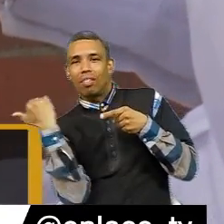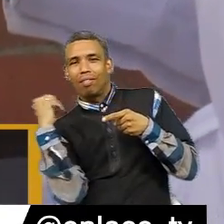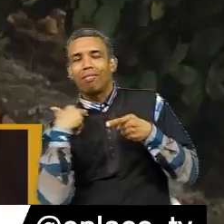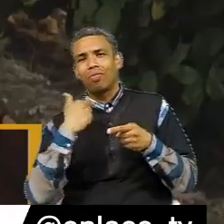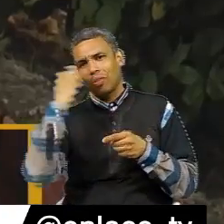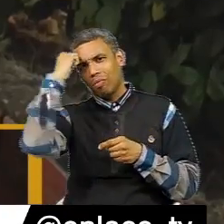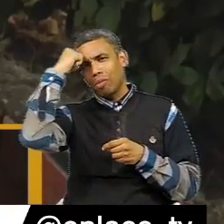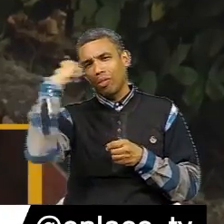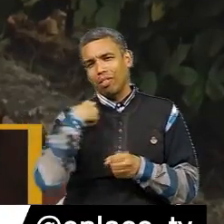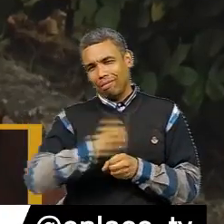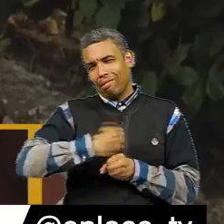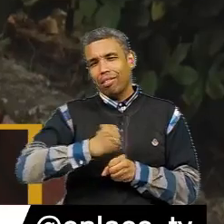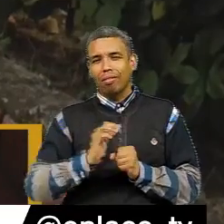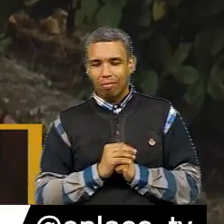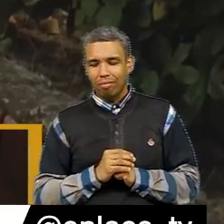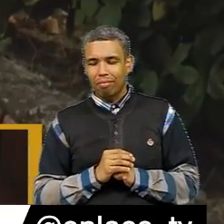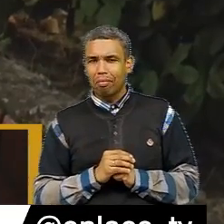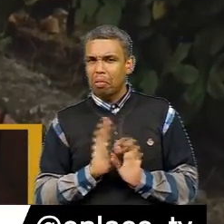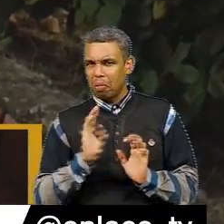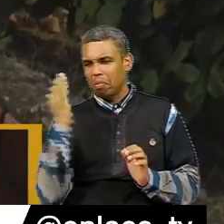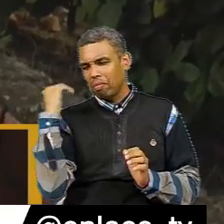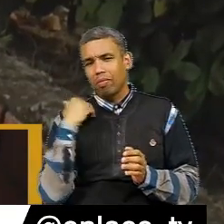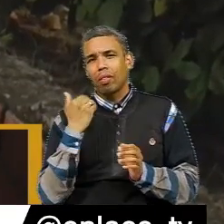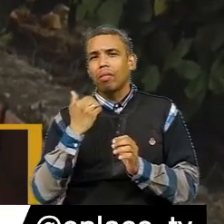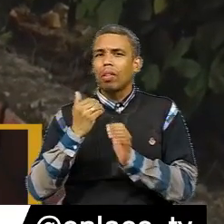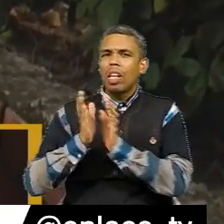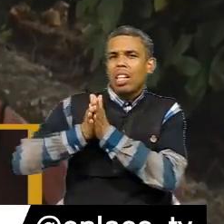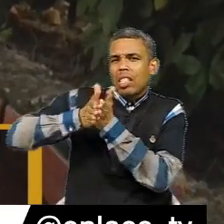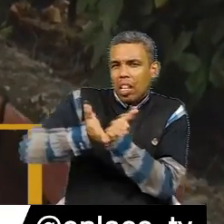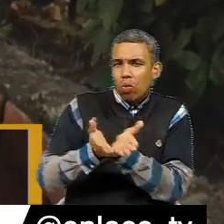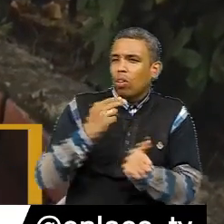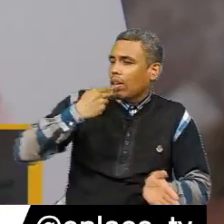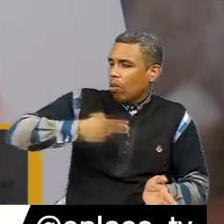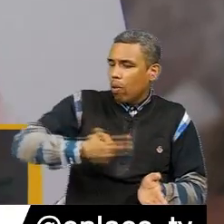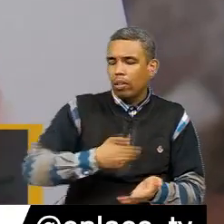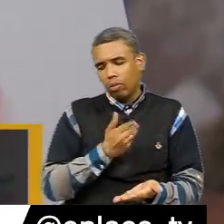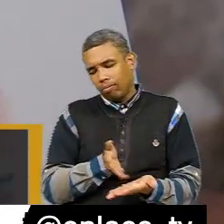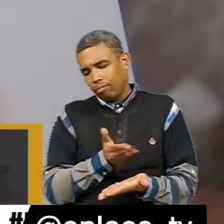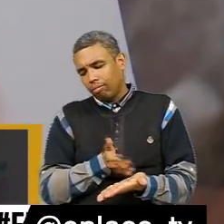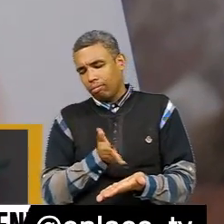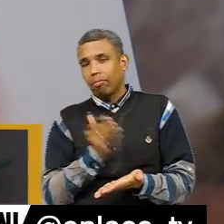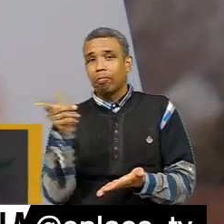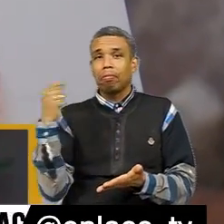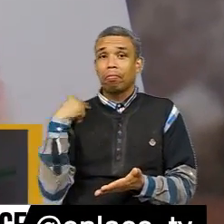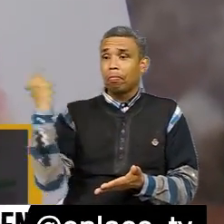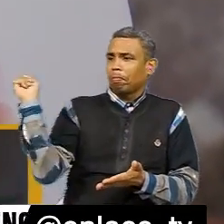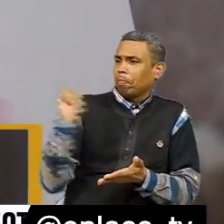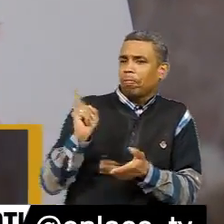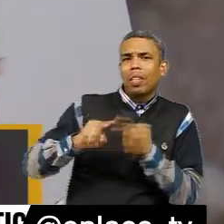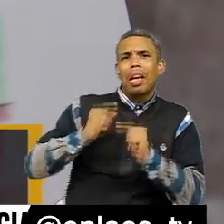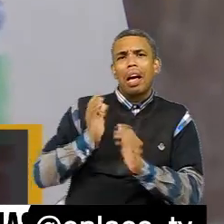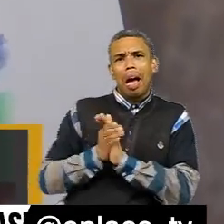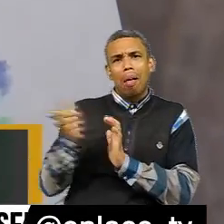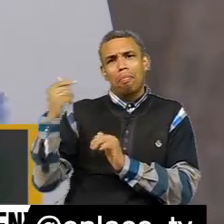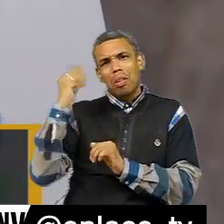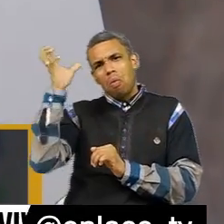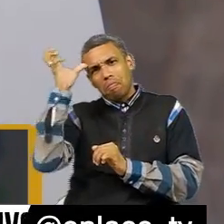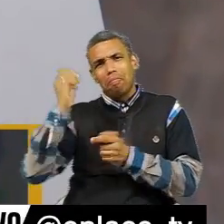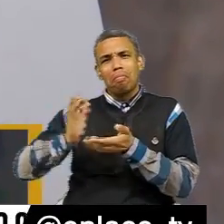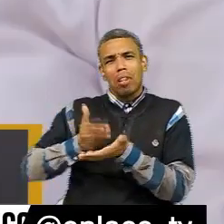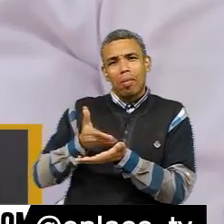ahí tenía esos escritos de literatura infantil y él me dice, amiga, ¿por qué no te animas y publicas? Y ahora, con novedades,